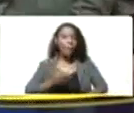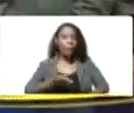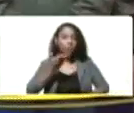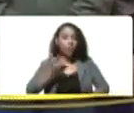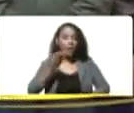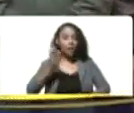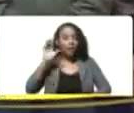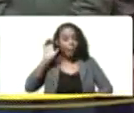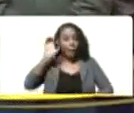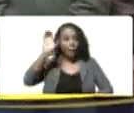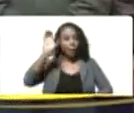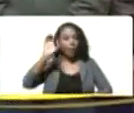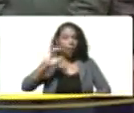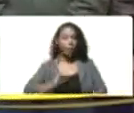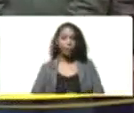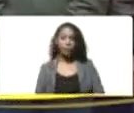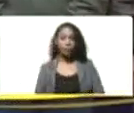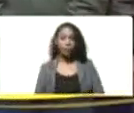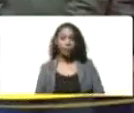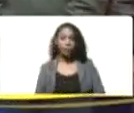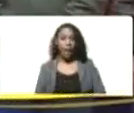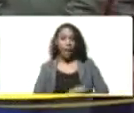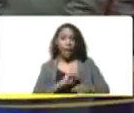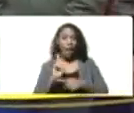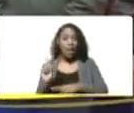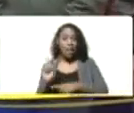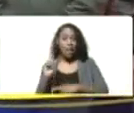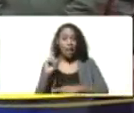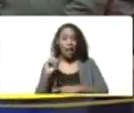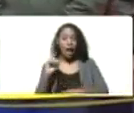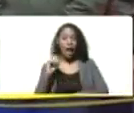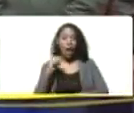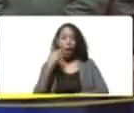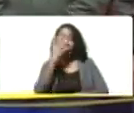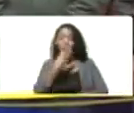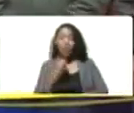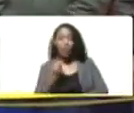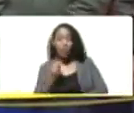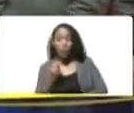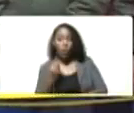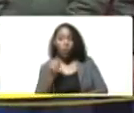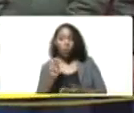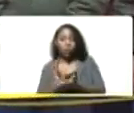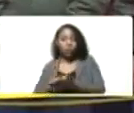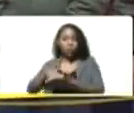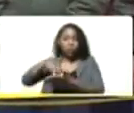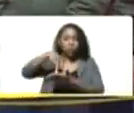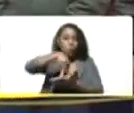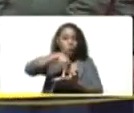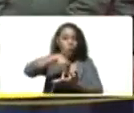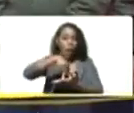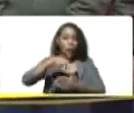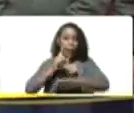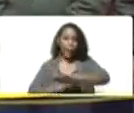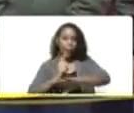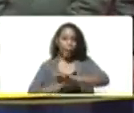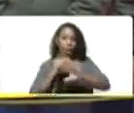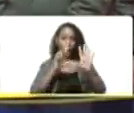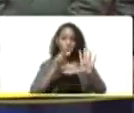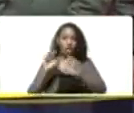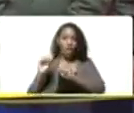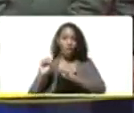de la patria, esa juventud que se levantó en la década de los